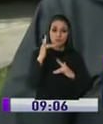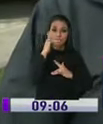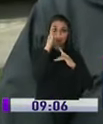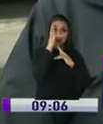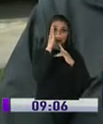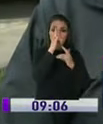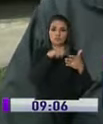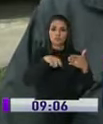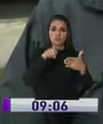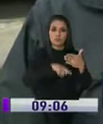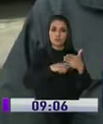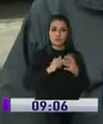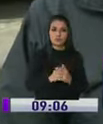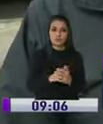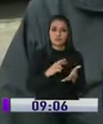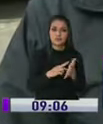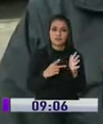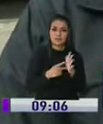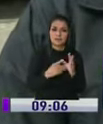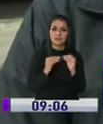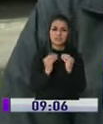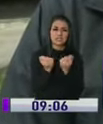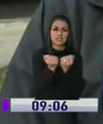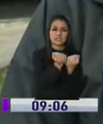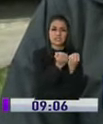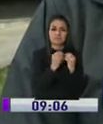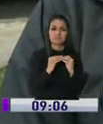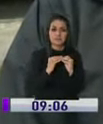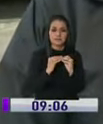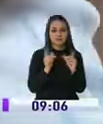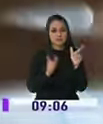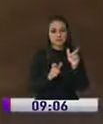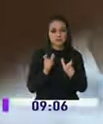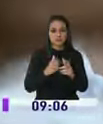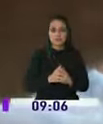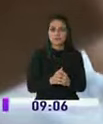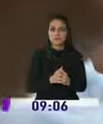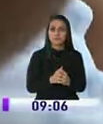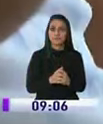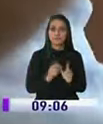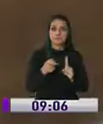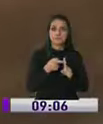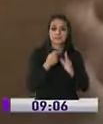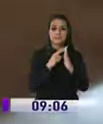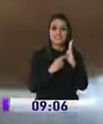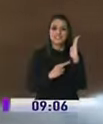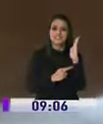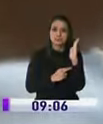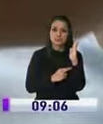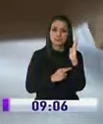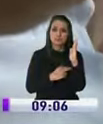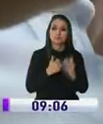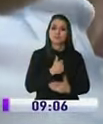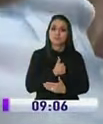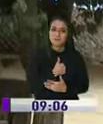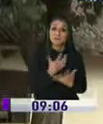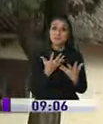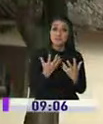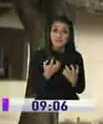sí, porque eso favorece el hacinamiento de los usuarios. El principal requisito para la recuperación es la